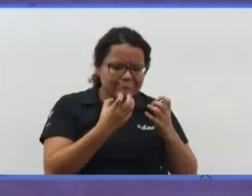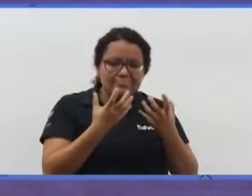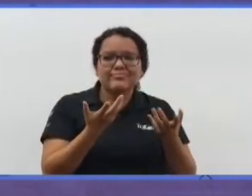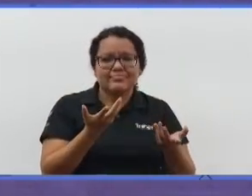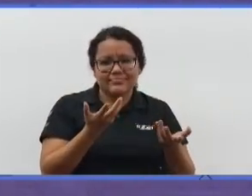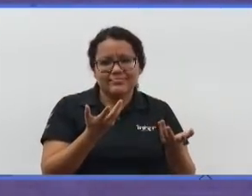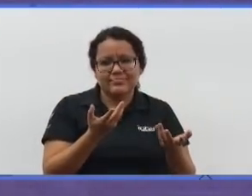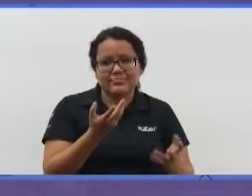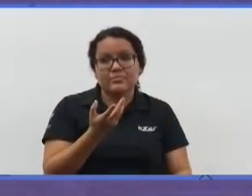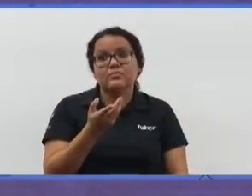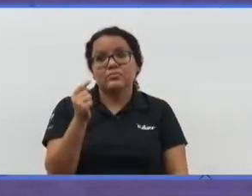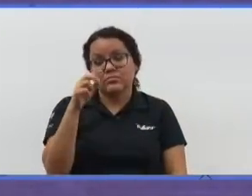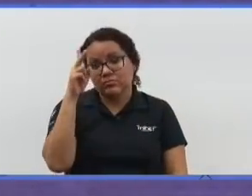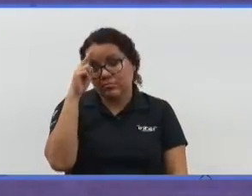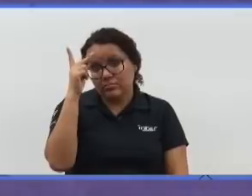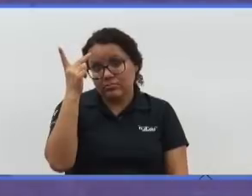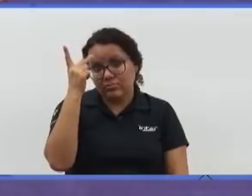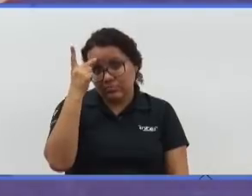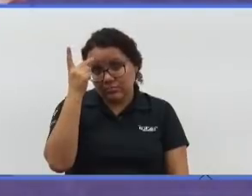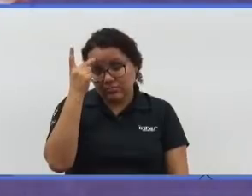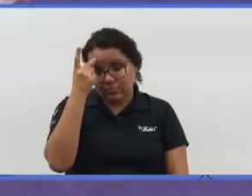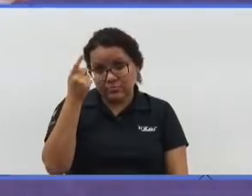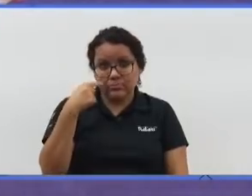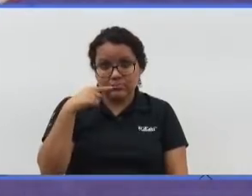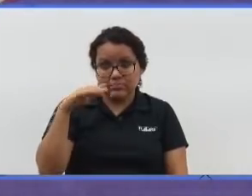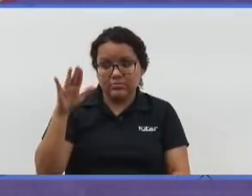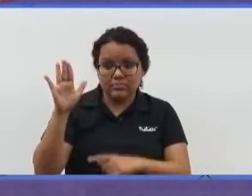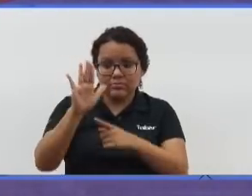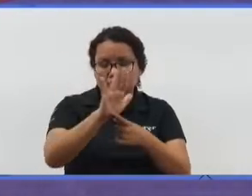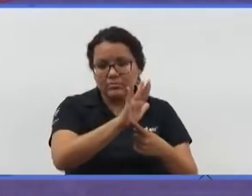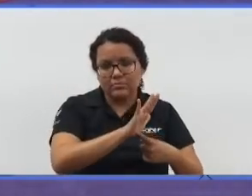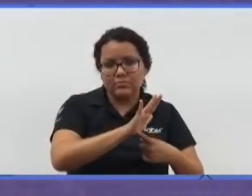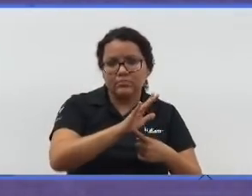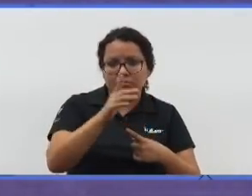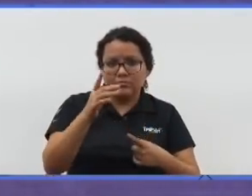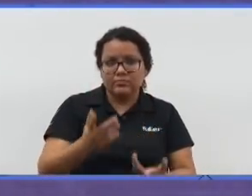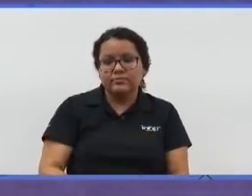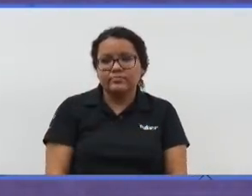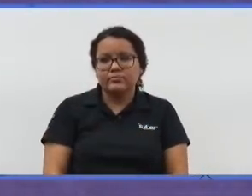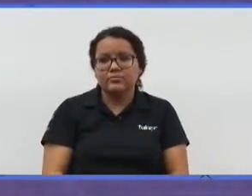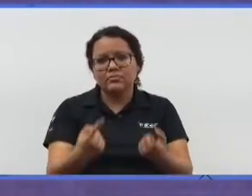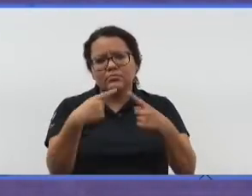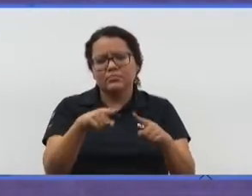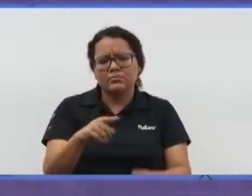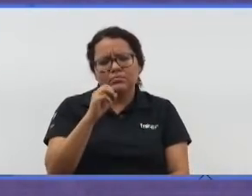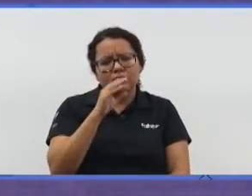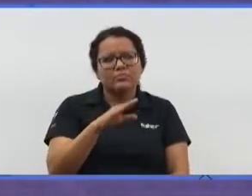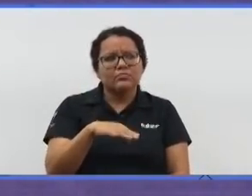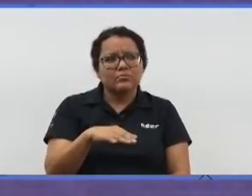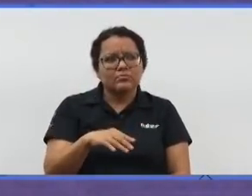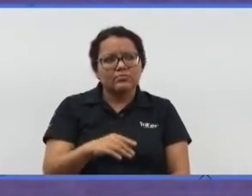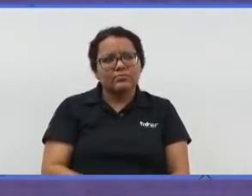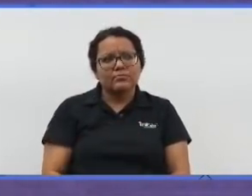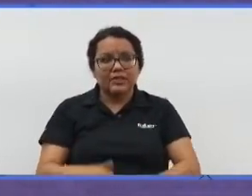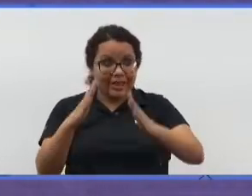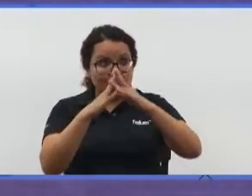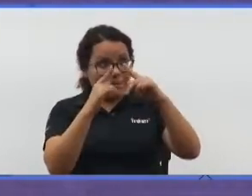evidencia interna si eres algo pero si cuando te dicen el domingo